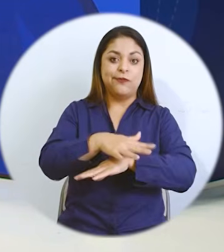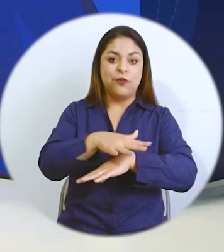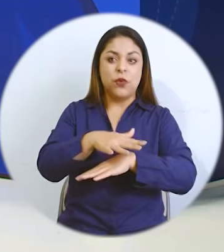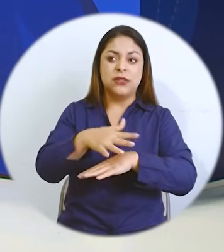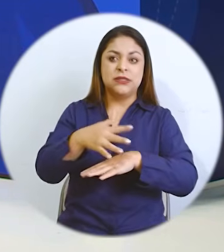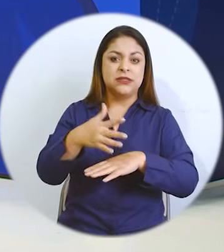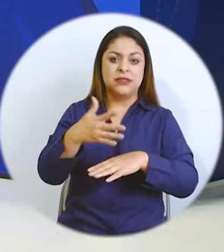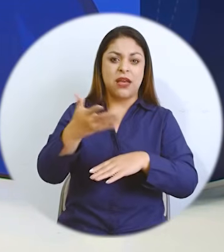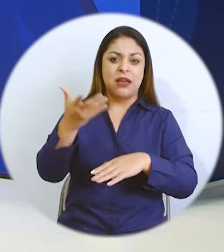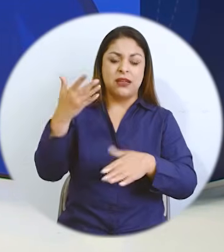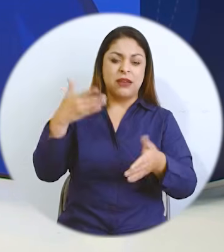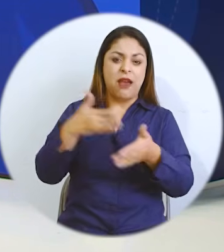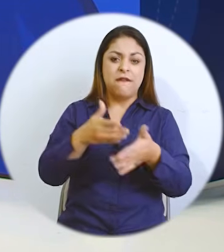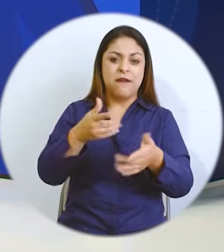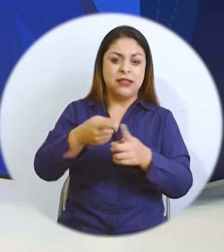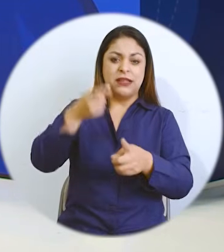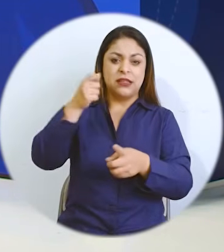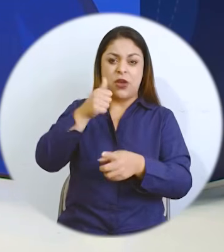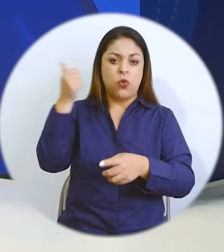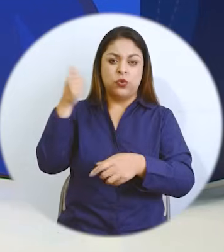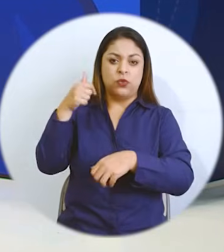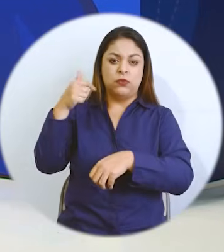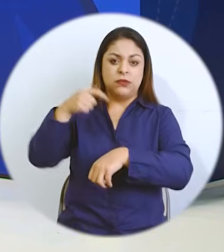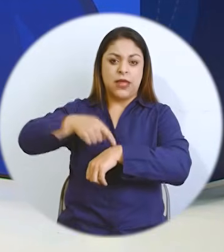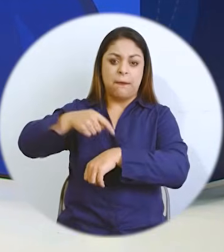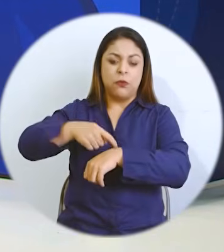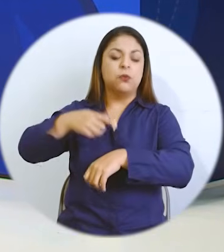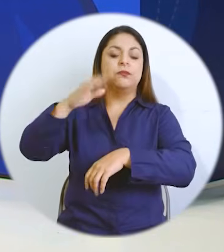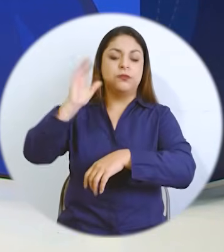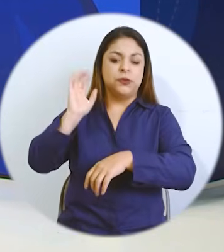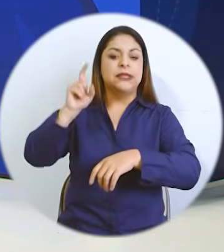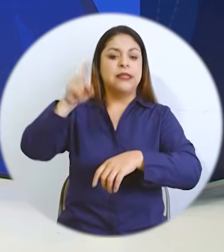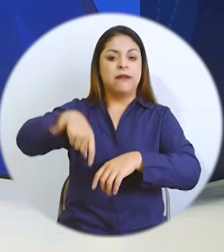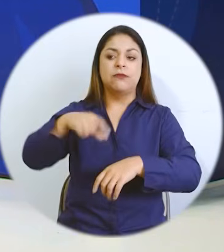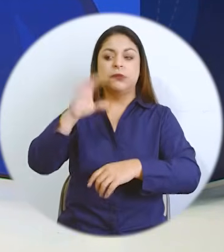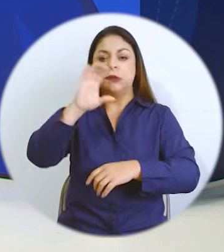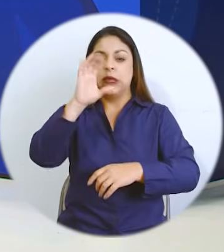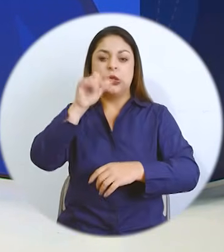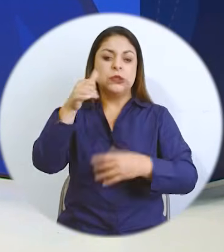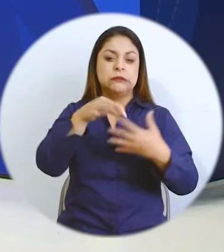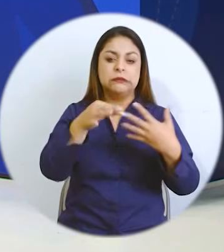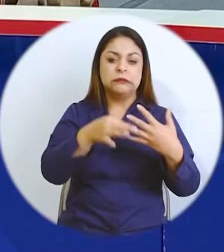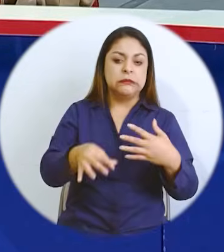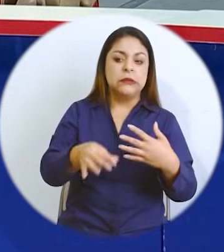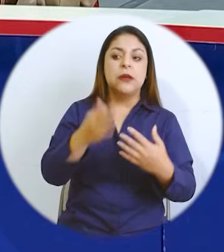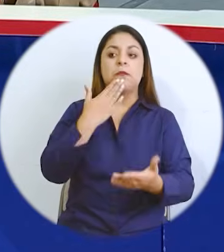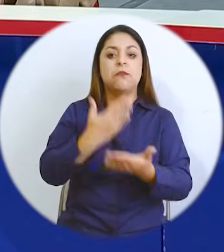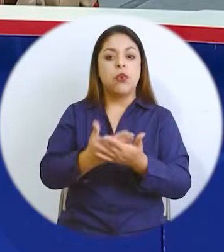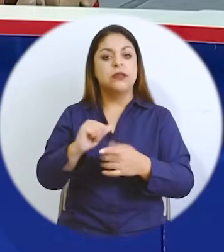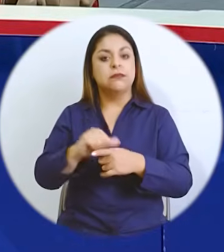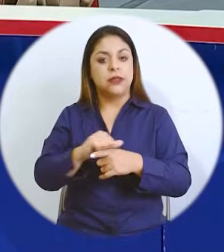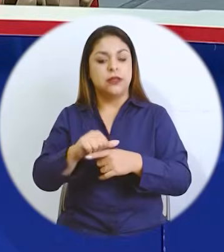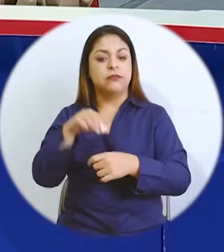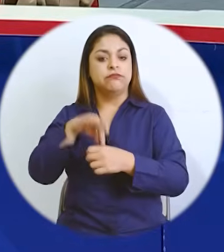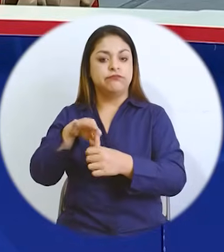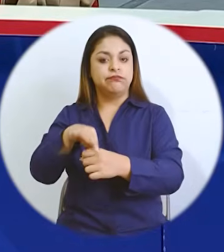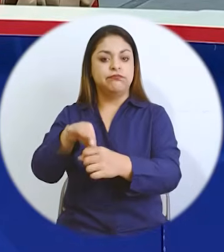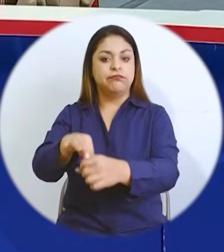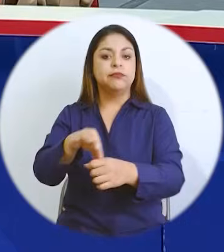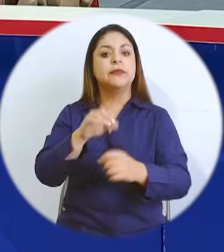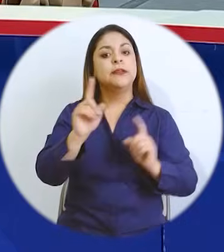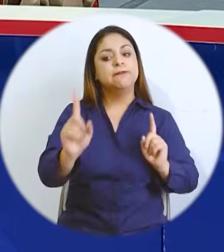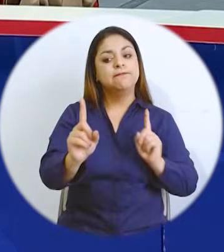y esa influencia está generando desde otras distancias. Entonces, tenemos que integrar otras herramientas, buenas